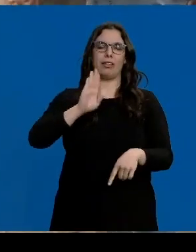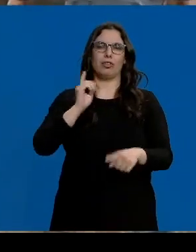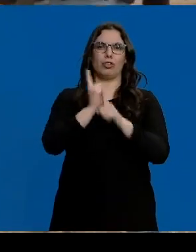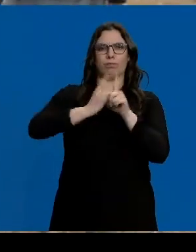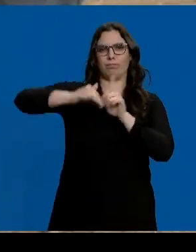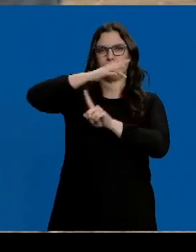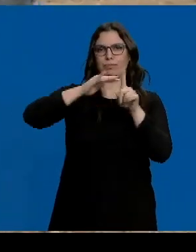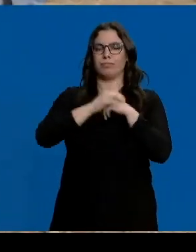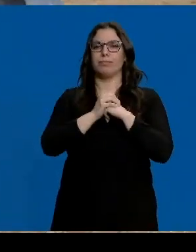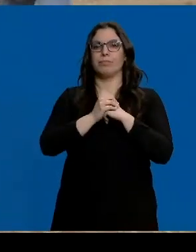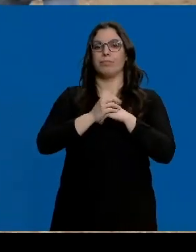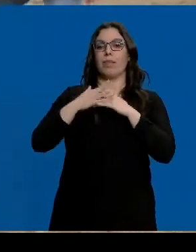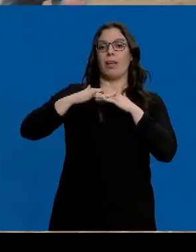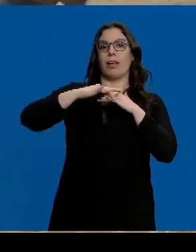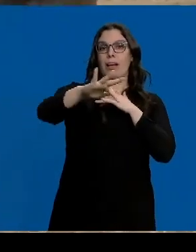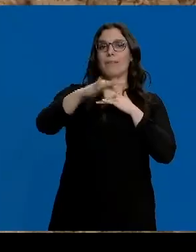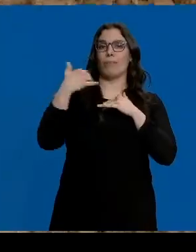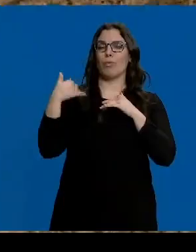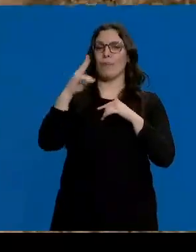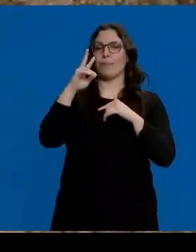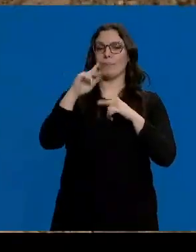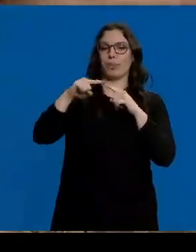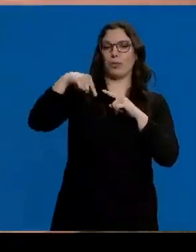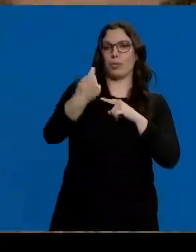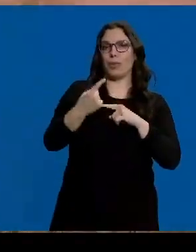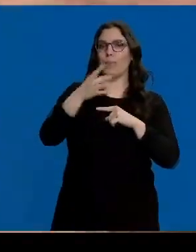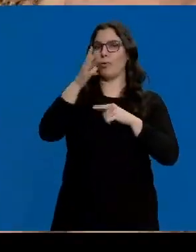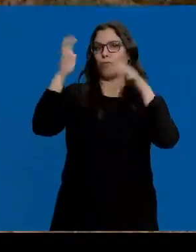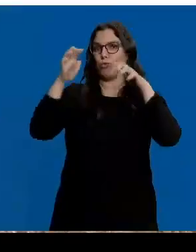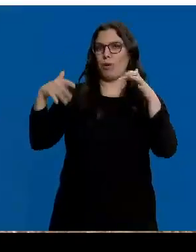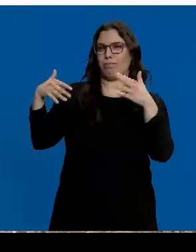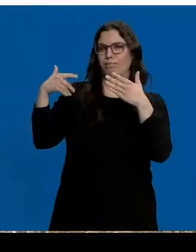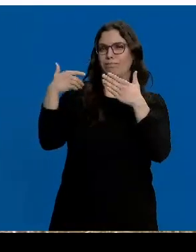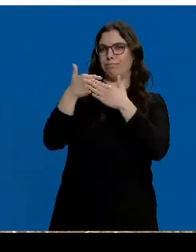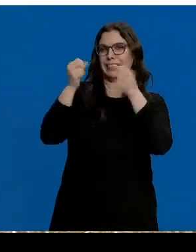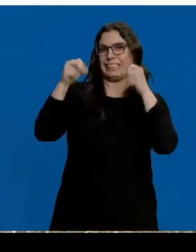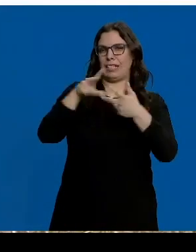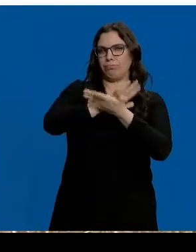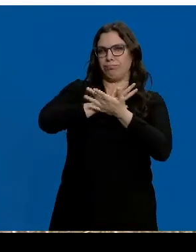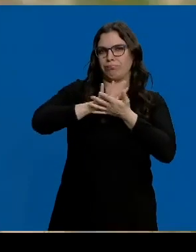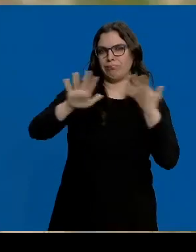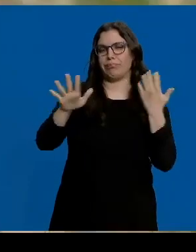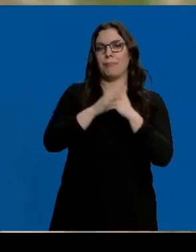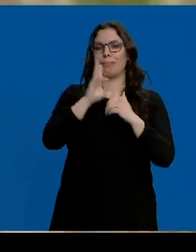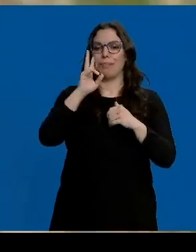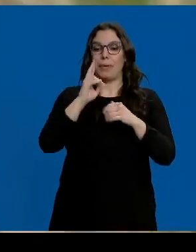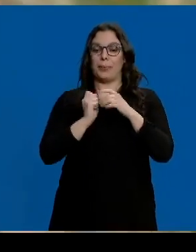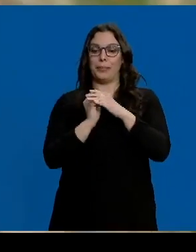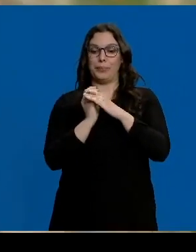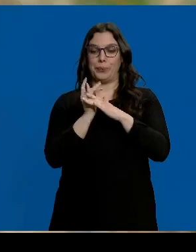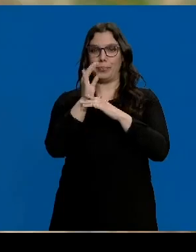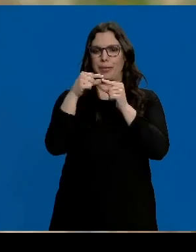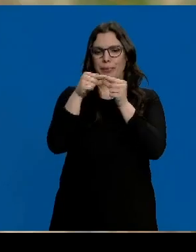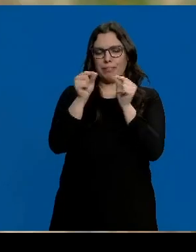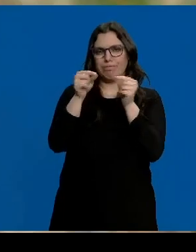En los campos comienzan a verse ya las consecuencias de la falta de lluvias. Los agricultores empiezan a observar defectos en el nacimiento del